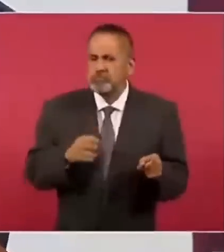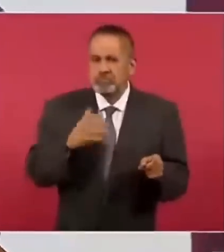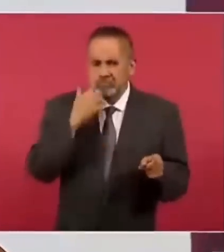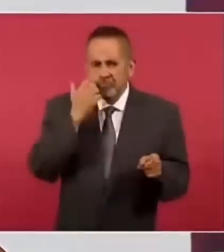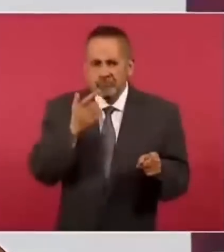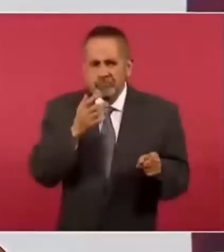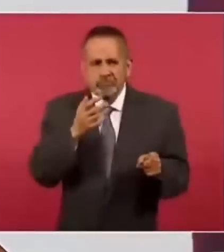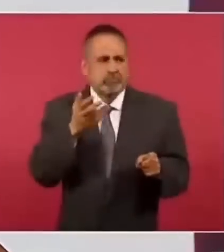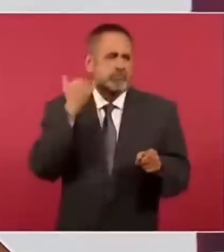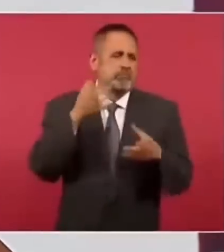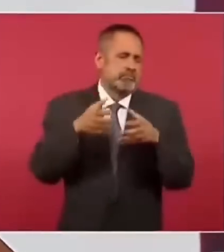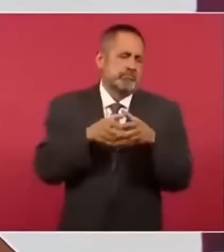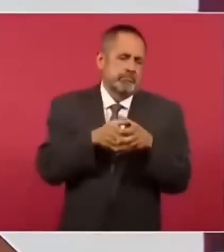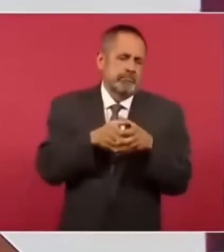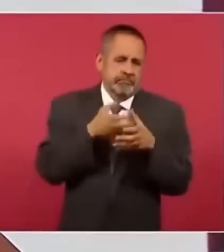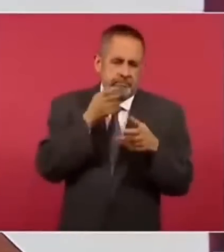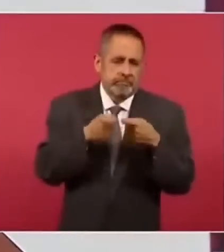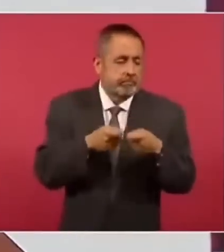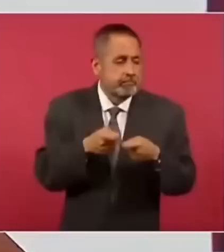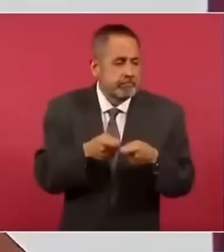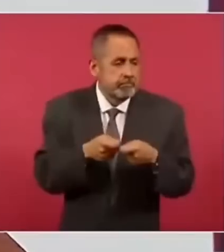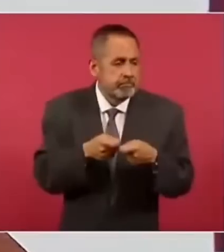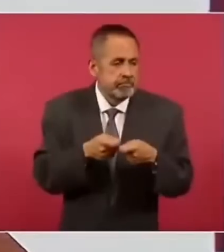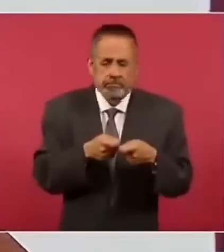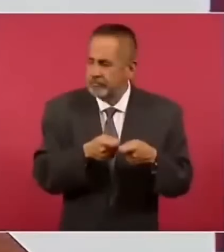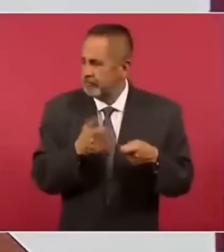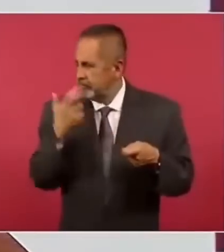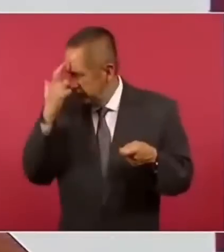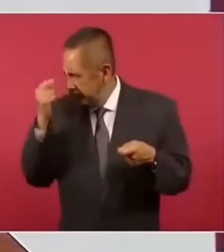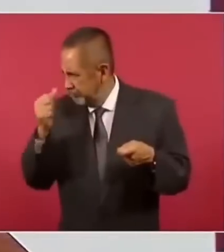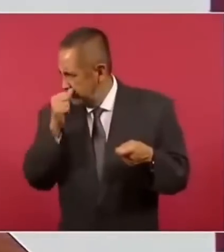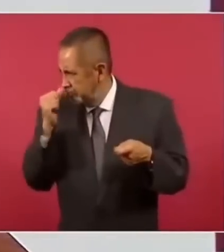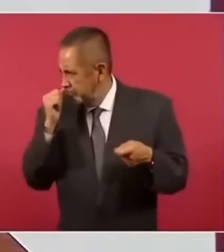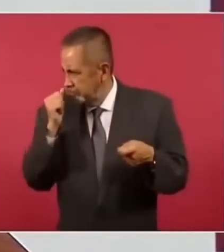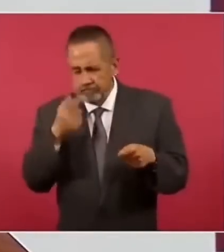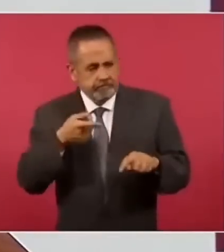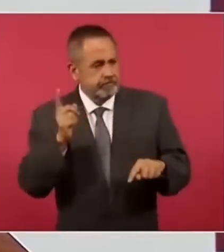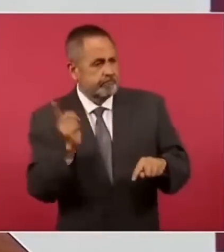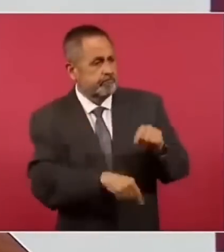de ser conservadores, se vuelven liberales.